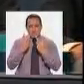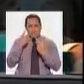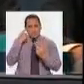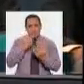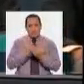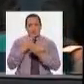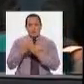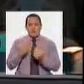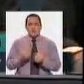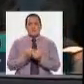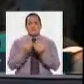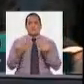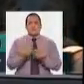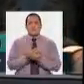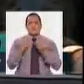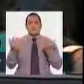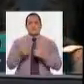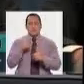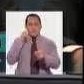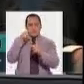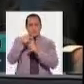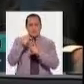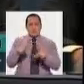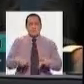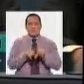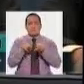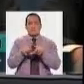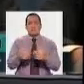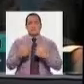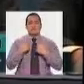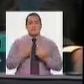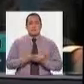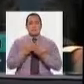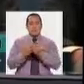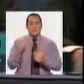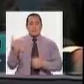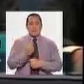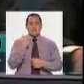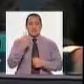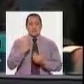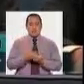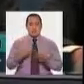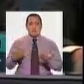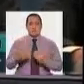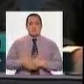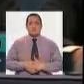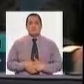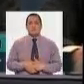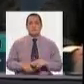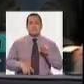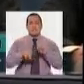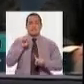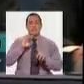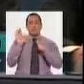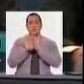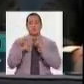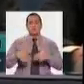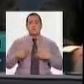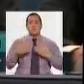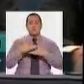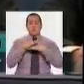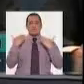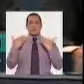los efectos colaterales o directos que pueden tener hechos de esta naturaleza, de a quienes se puedan